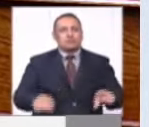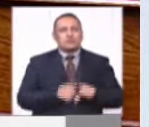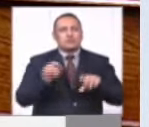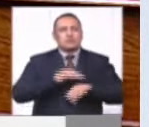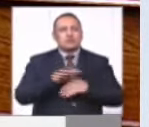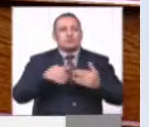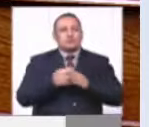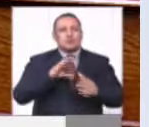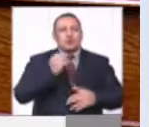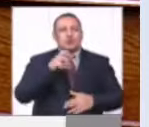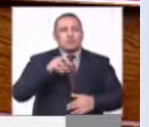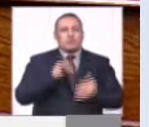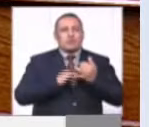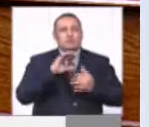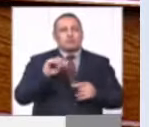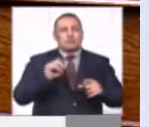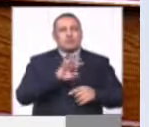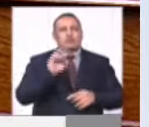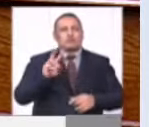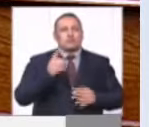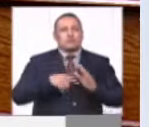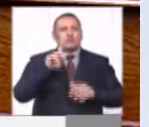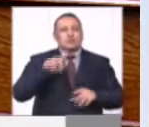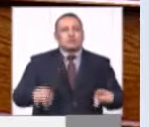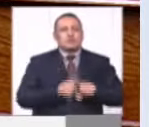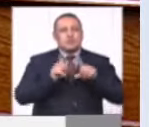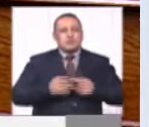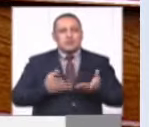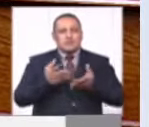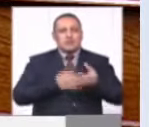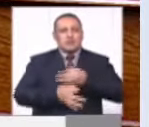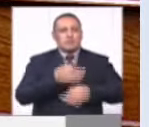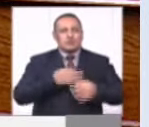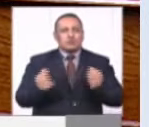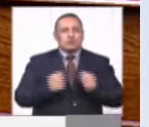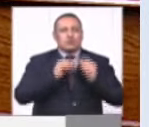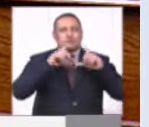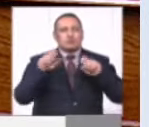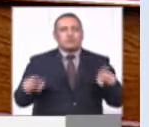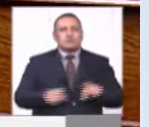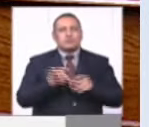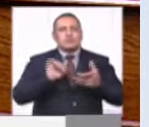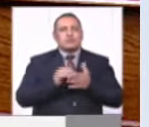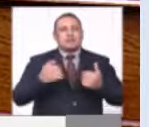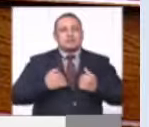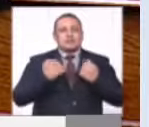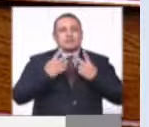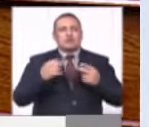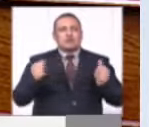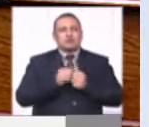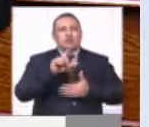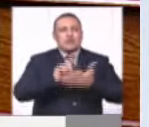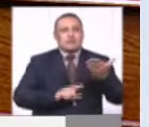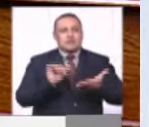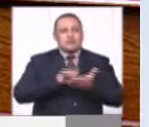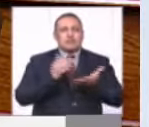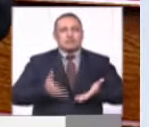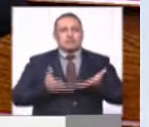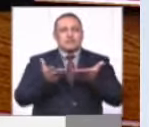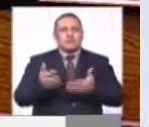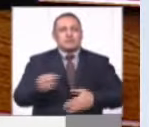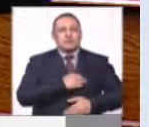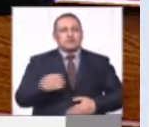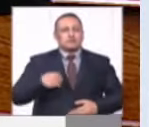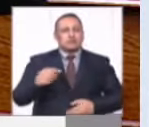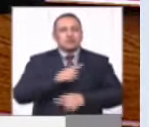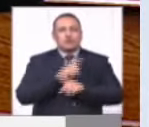el plan Copesco, 42 millones para poner condiciones para el turismo. Sin embargo, en la lista que nos ha ofrecido, ministro,